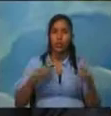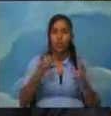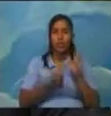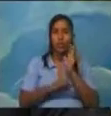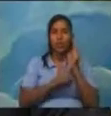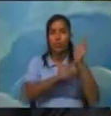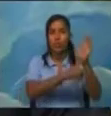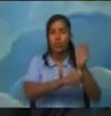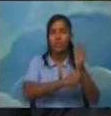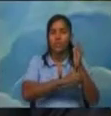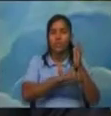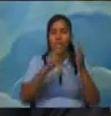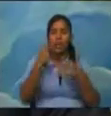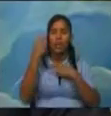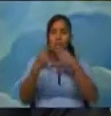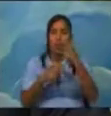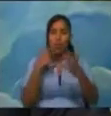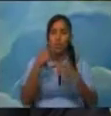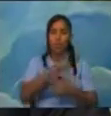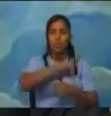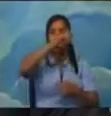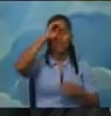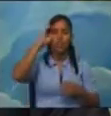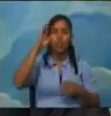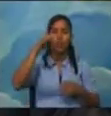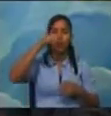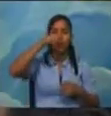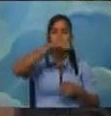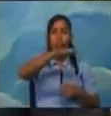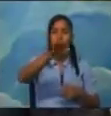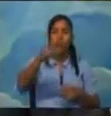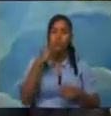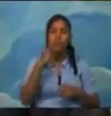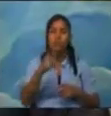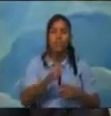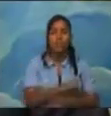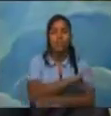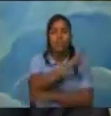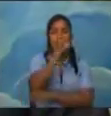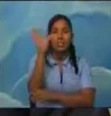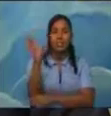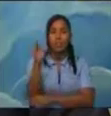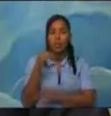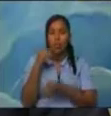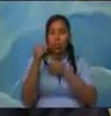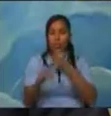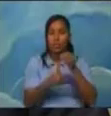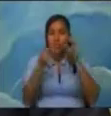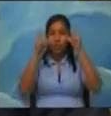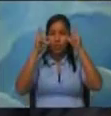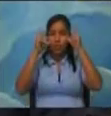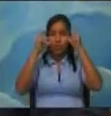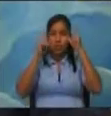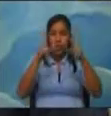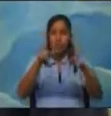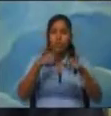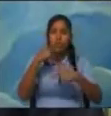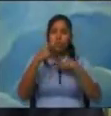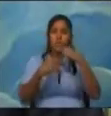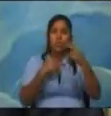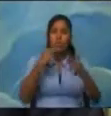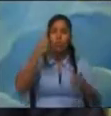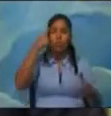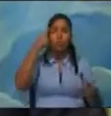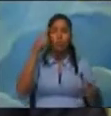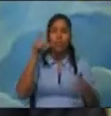muestra la voz de Dios a su pueblo. Dice que desde el cielo hizo oír su voz para